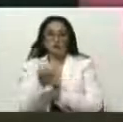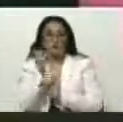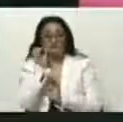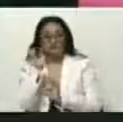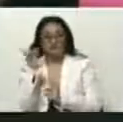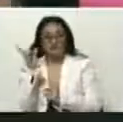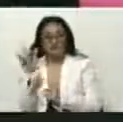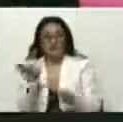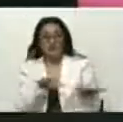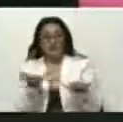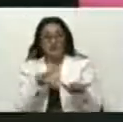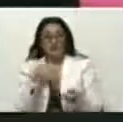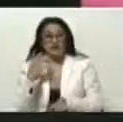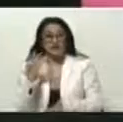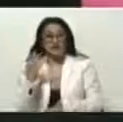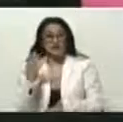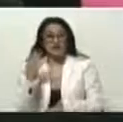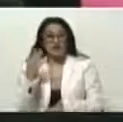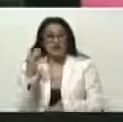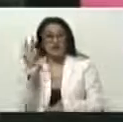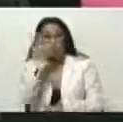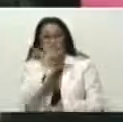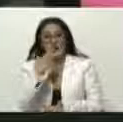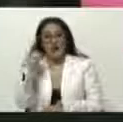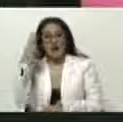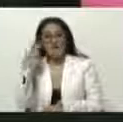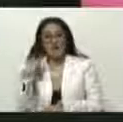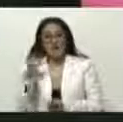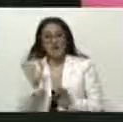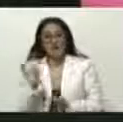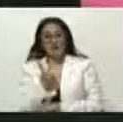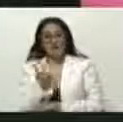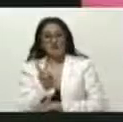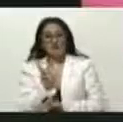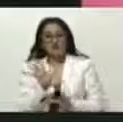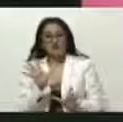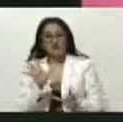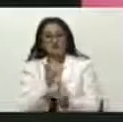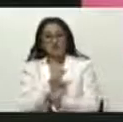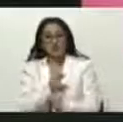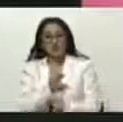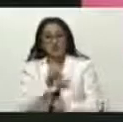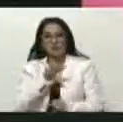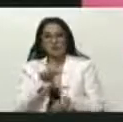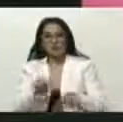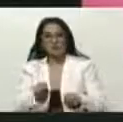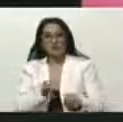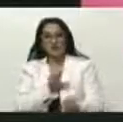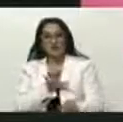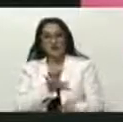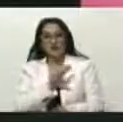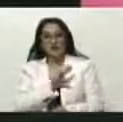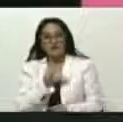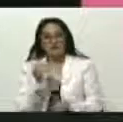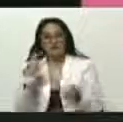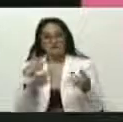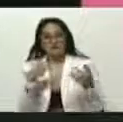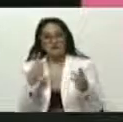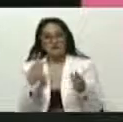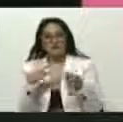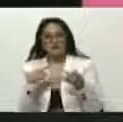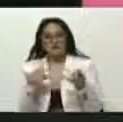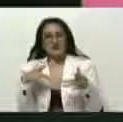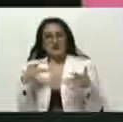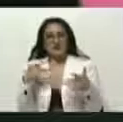movimiento afrovenezolano se apropió de esa feria y cómo en las 70 y largas actividades diarias que